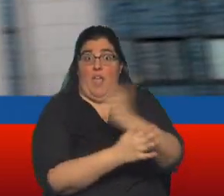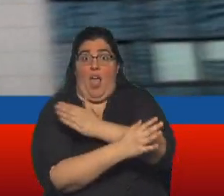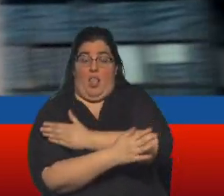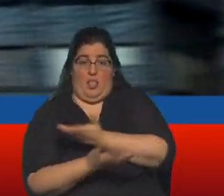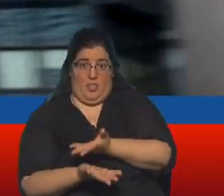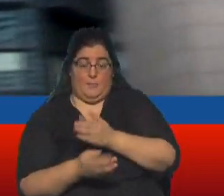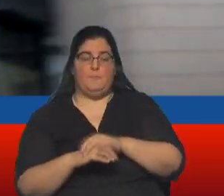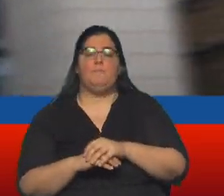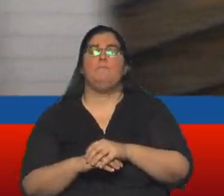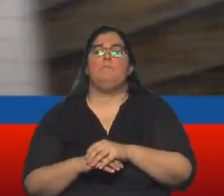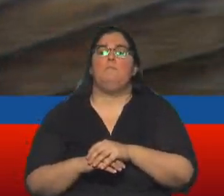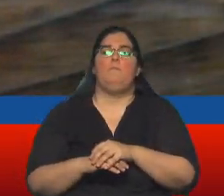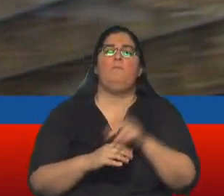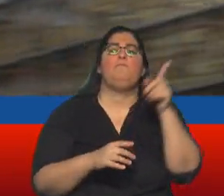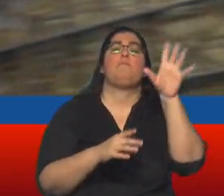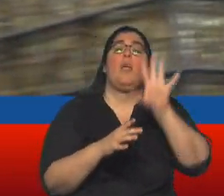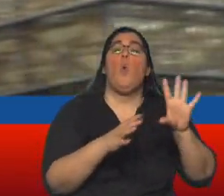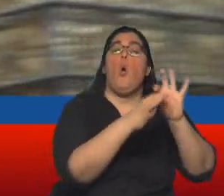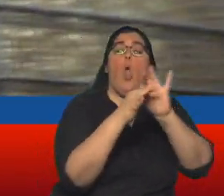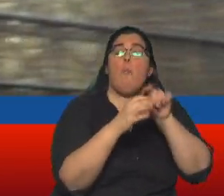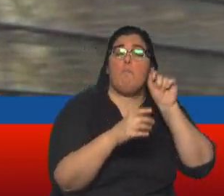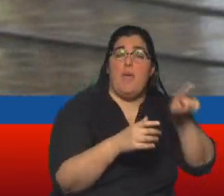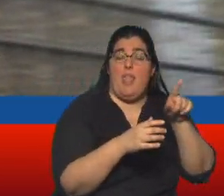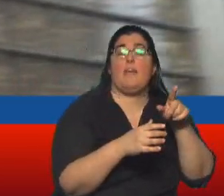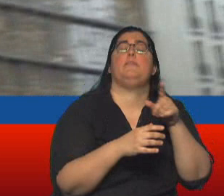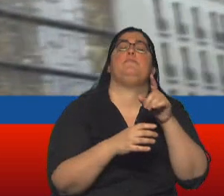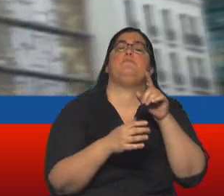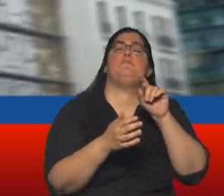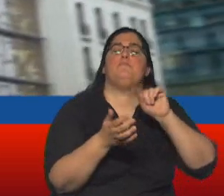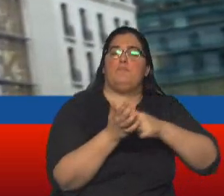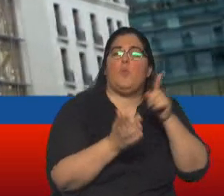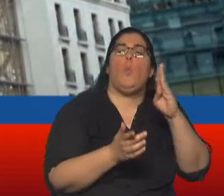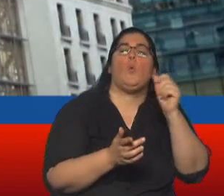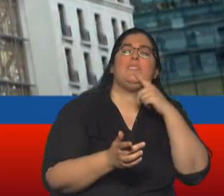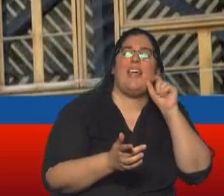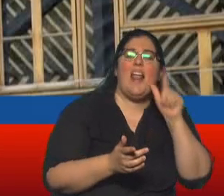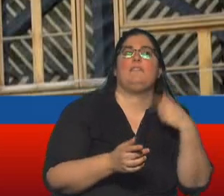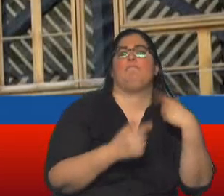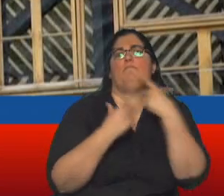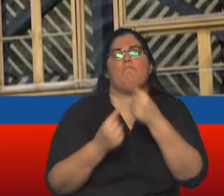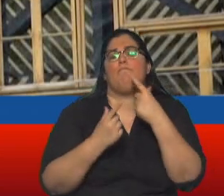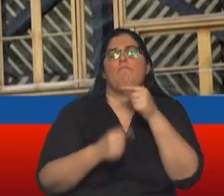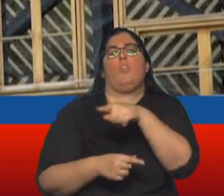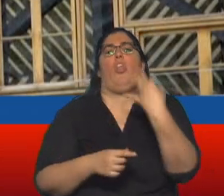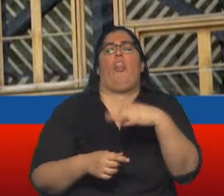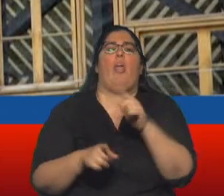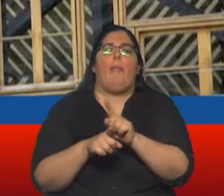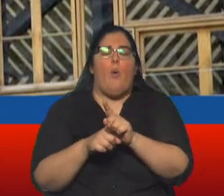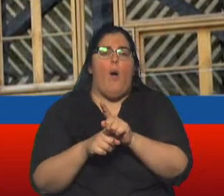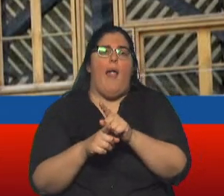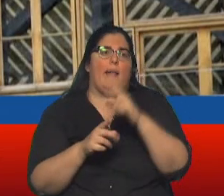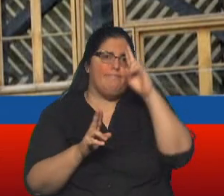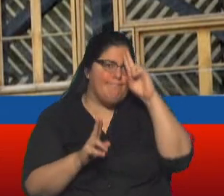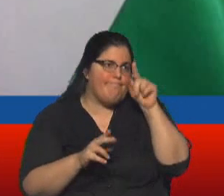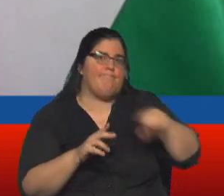tiempo, Bruselas le reclama a Varsovia que acate las normas del bloque, particularmente por el rumbo político que está tomando el